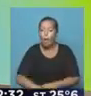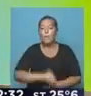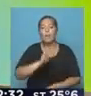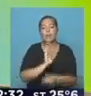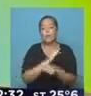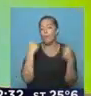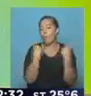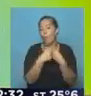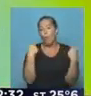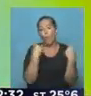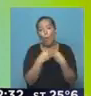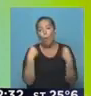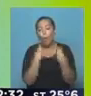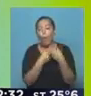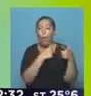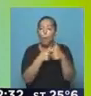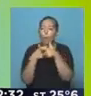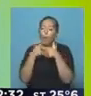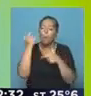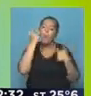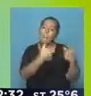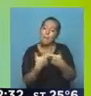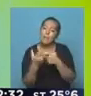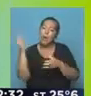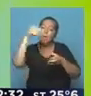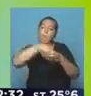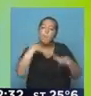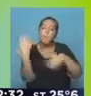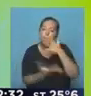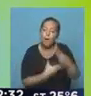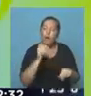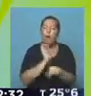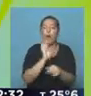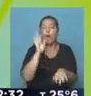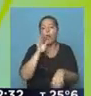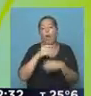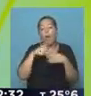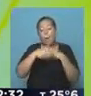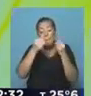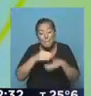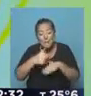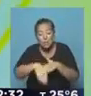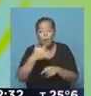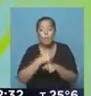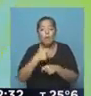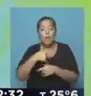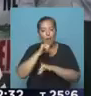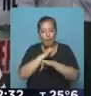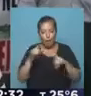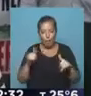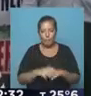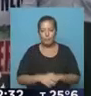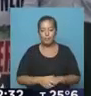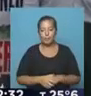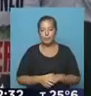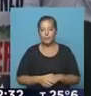enorme cantidad de políticos y de empresarios sus consecuencias políticas recién comienzan vemos un informe y lo